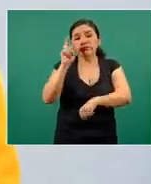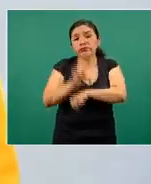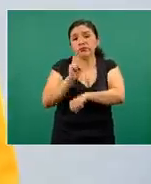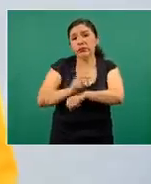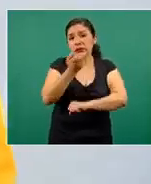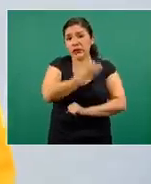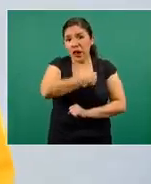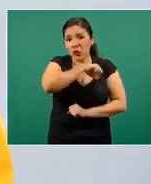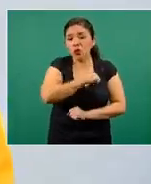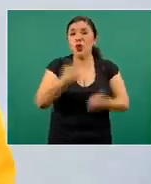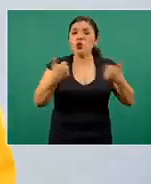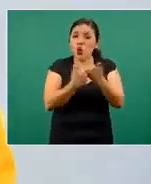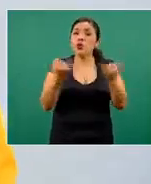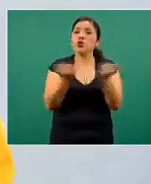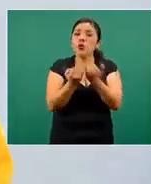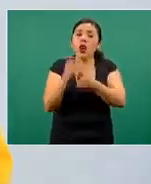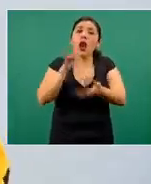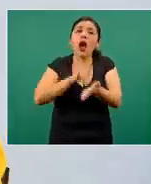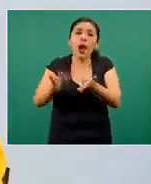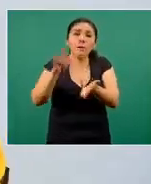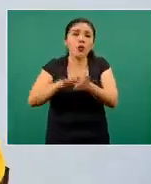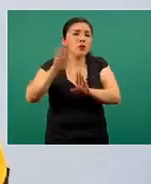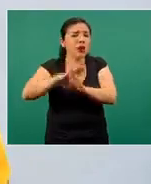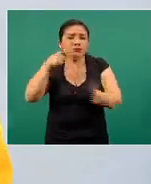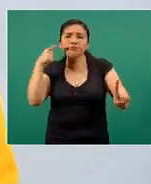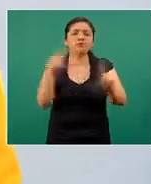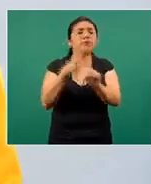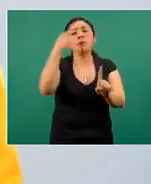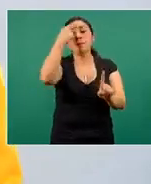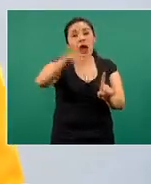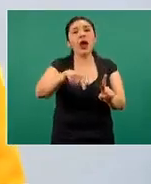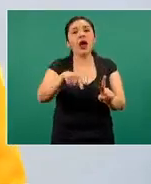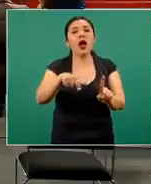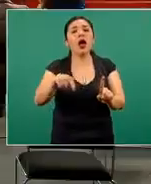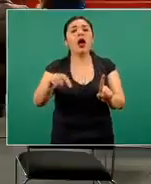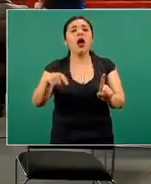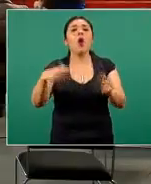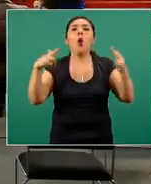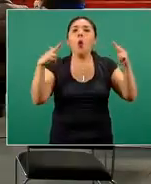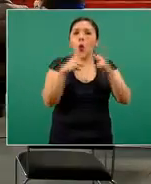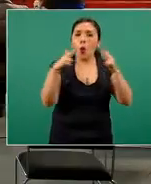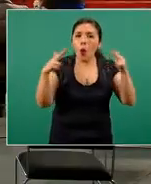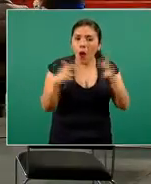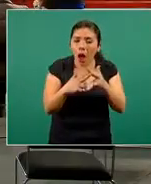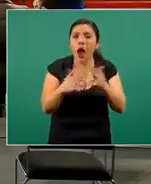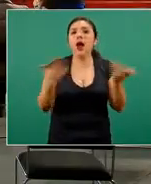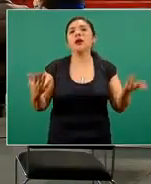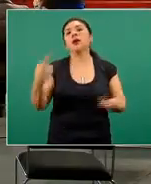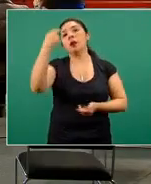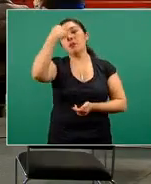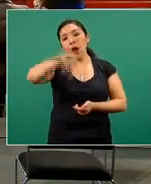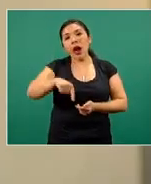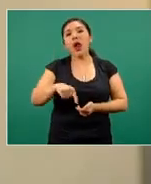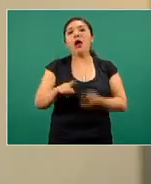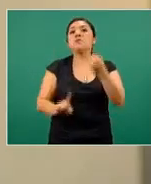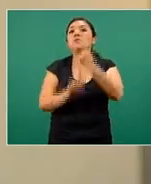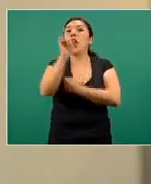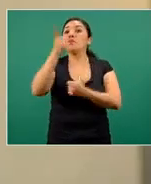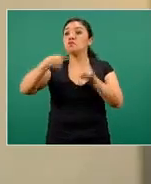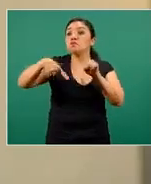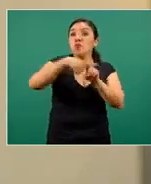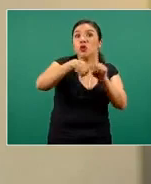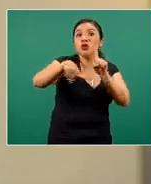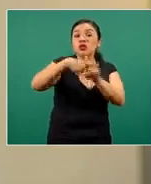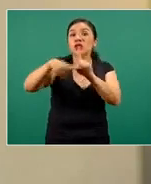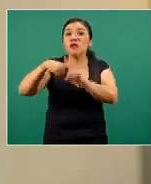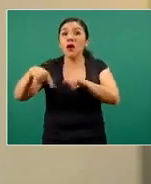por otro lado apoyos específicos para los hogares, para los casos positivos,